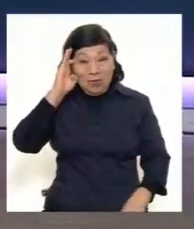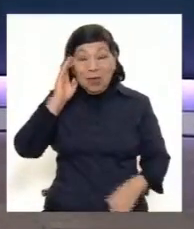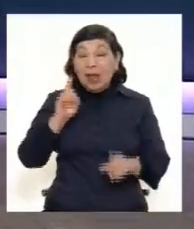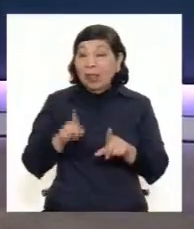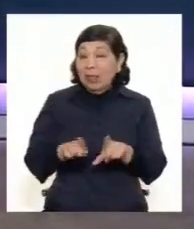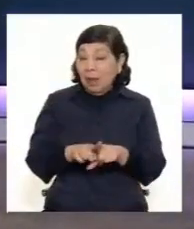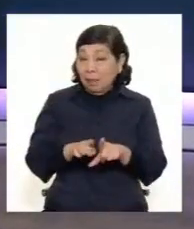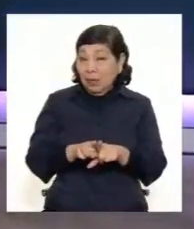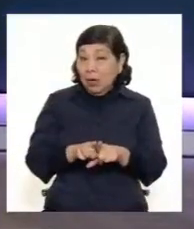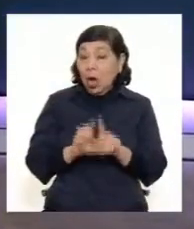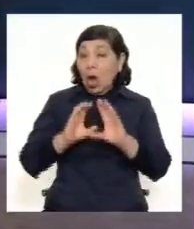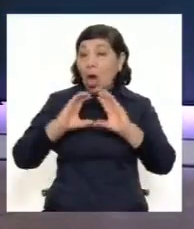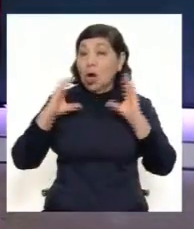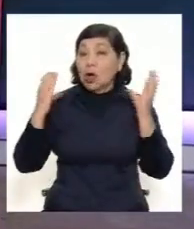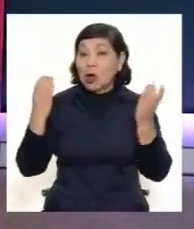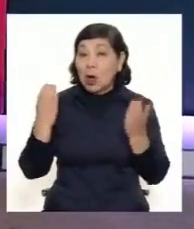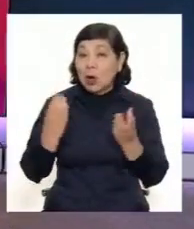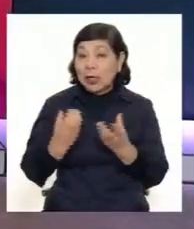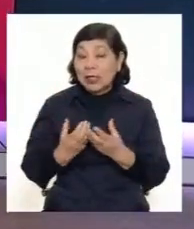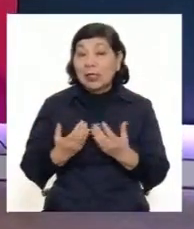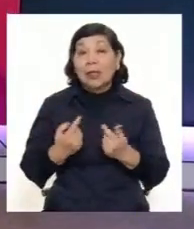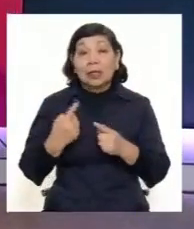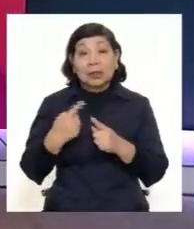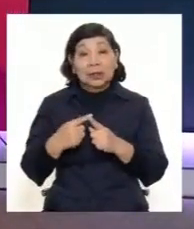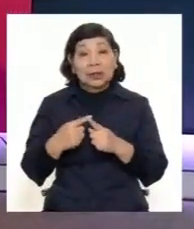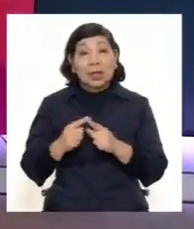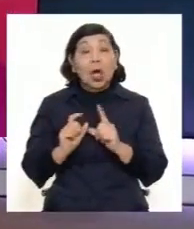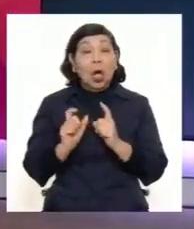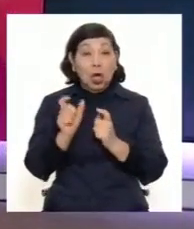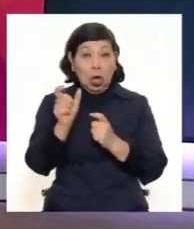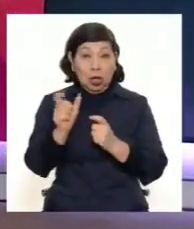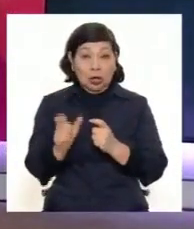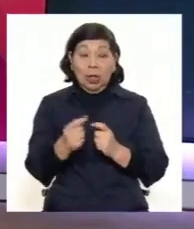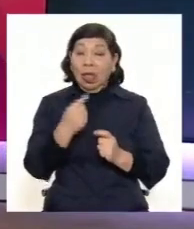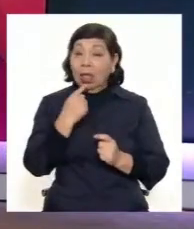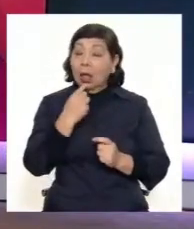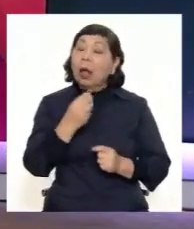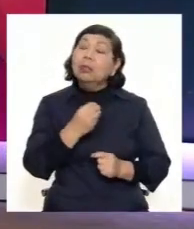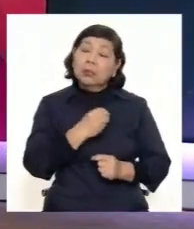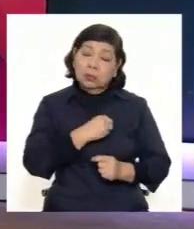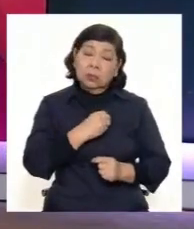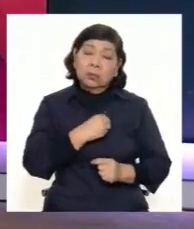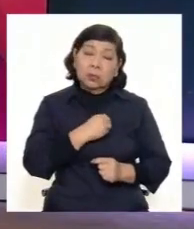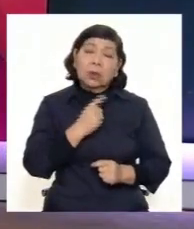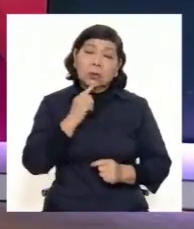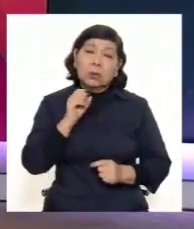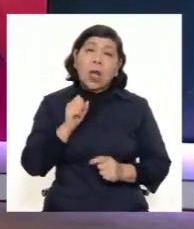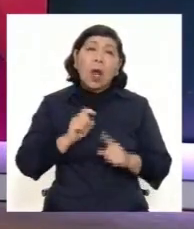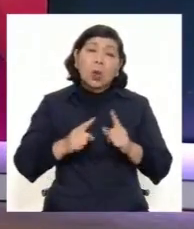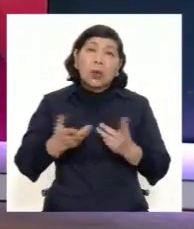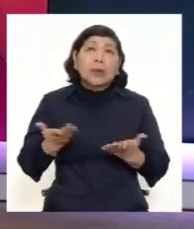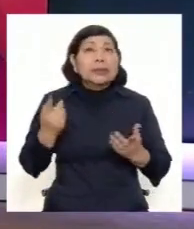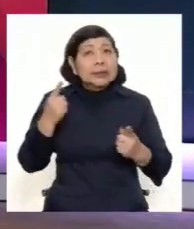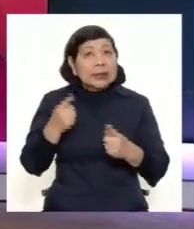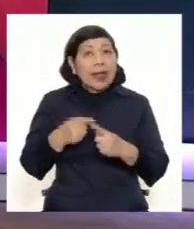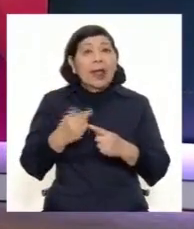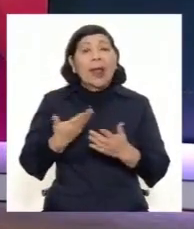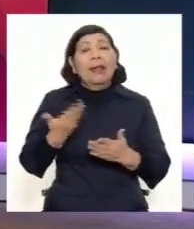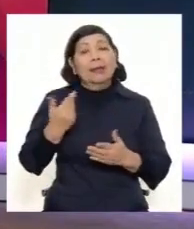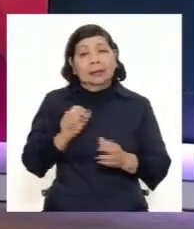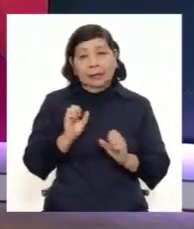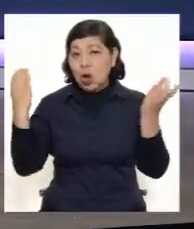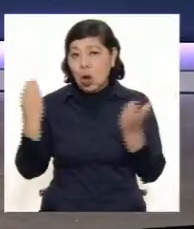tuvo repercusiones en el Congreso de la República. Varios legisladores expresaron sus condolencias y reconocieron algunos logros del